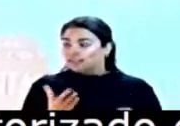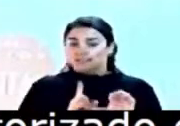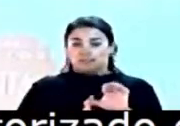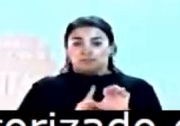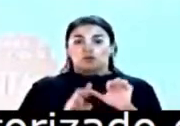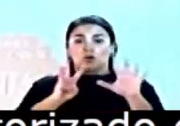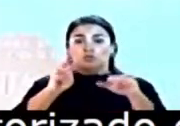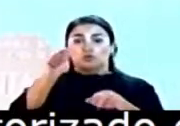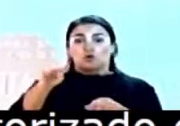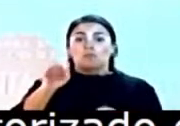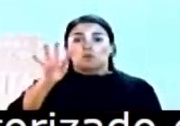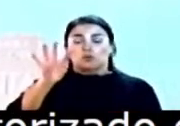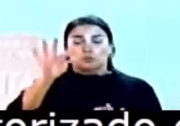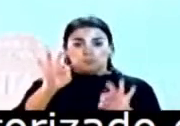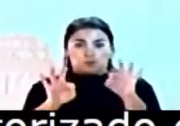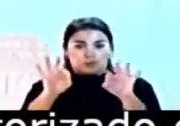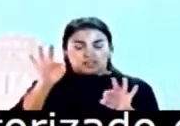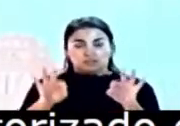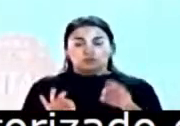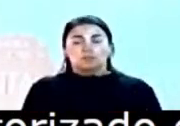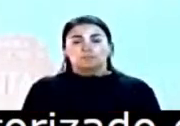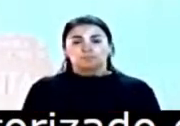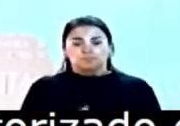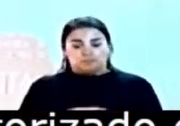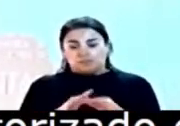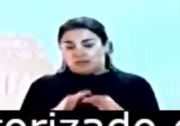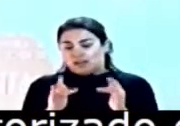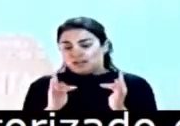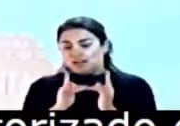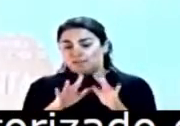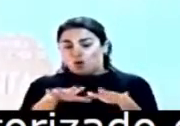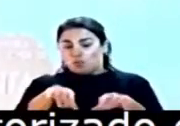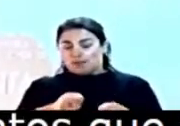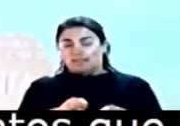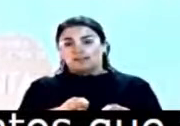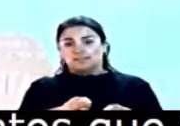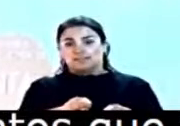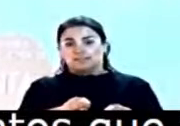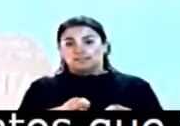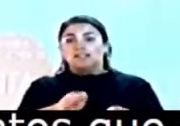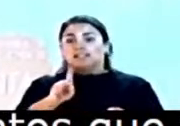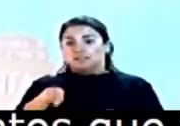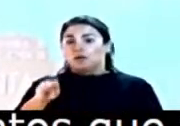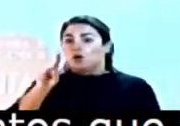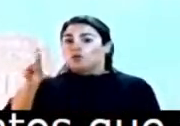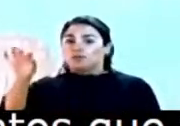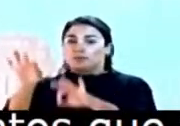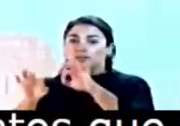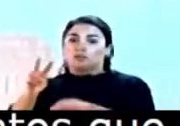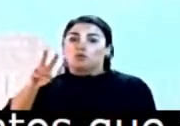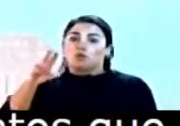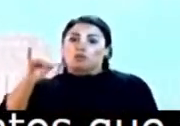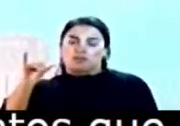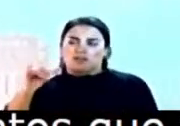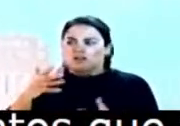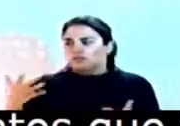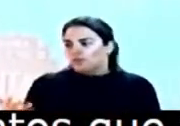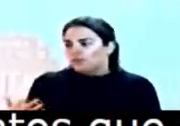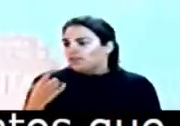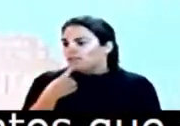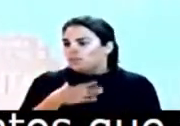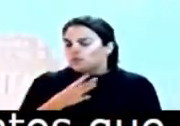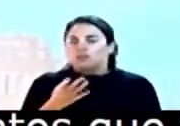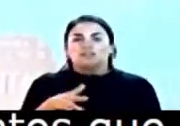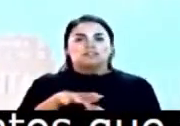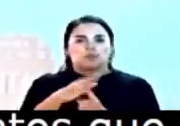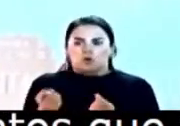un 8,4% de camas ocupadas y un 11% en UCI, se puede decir que la